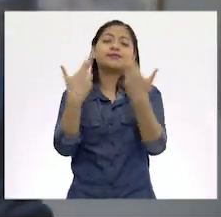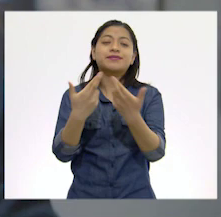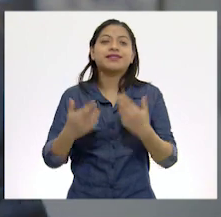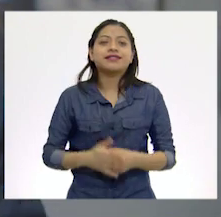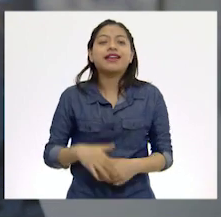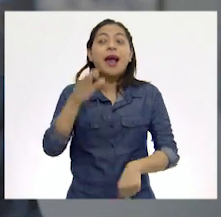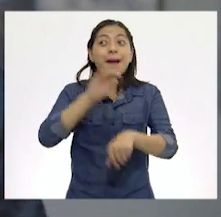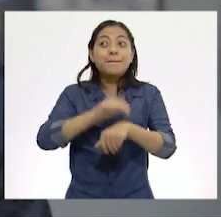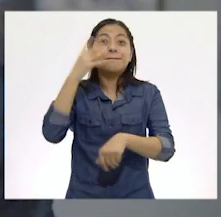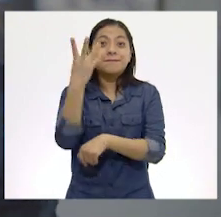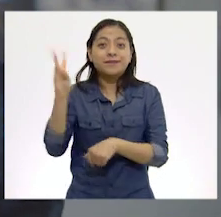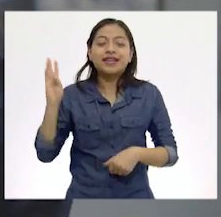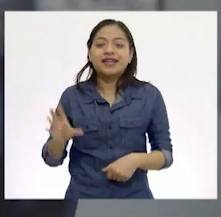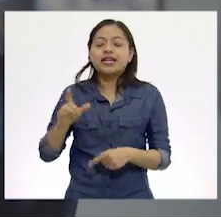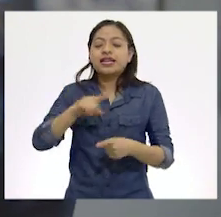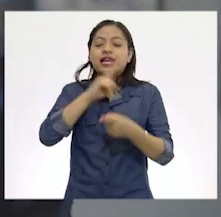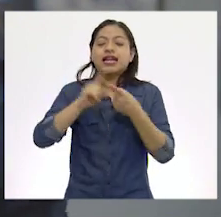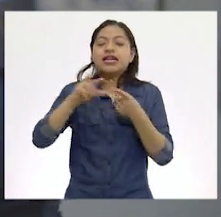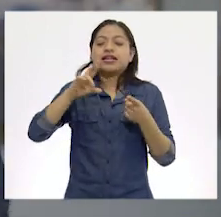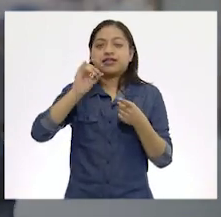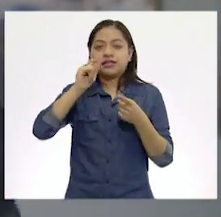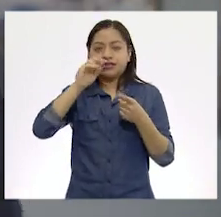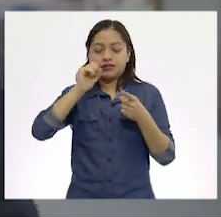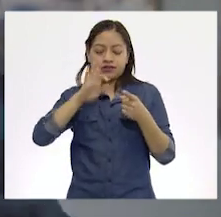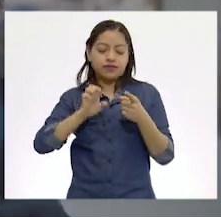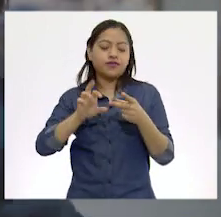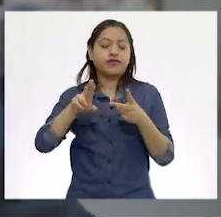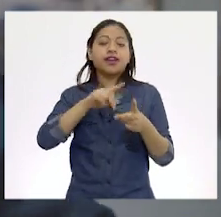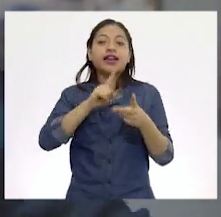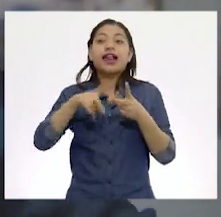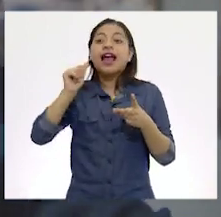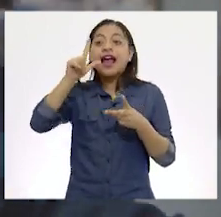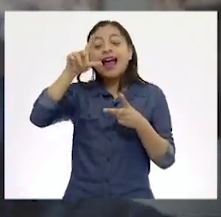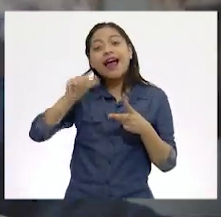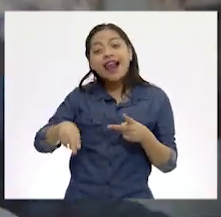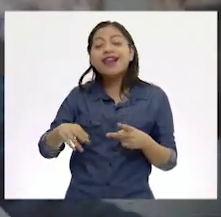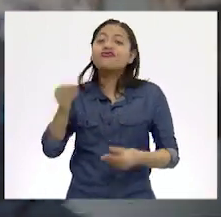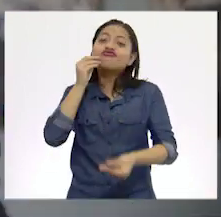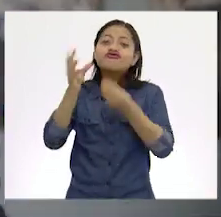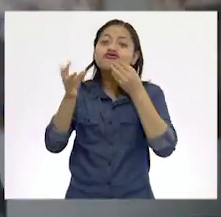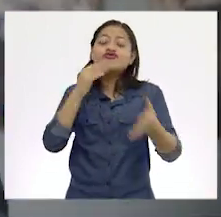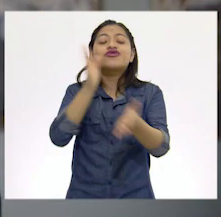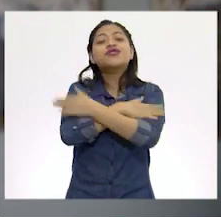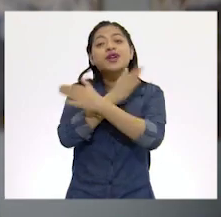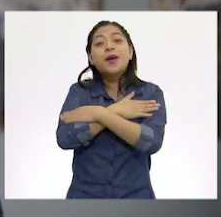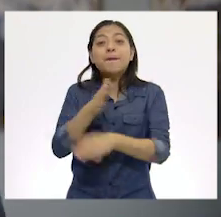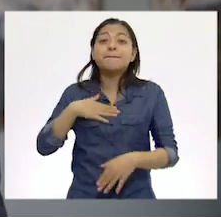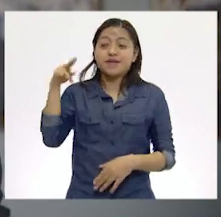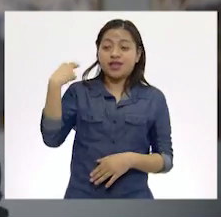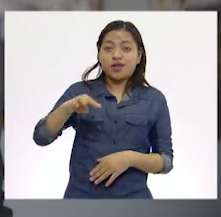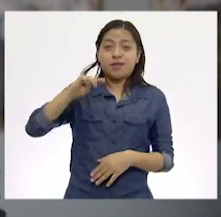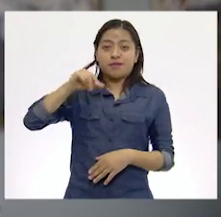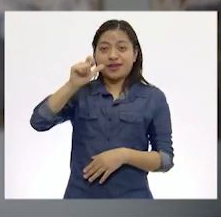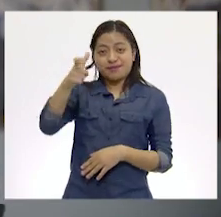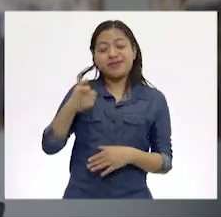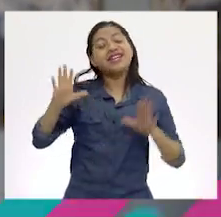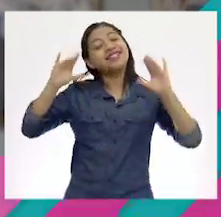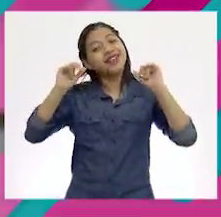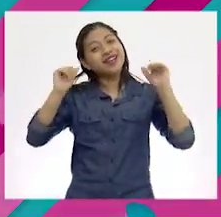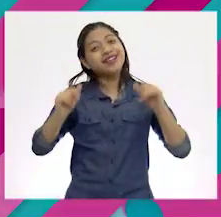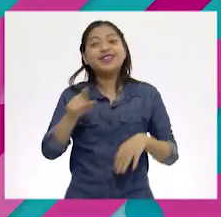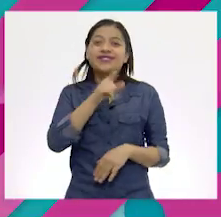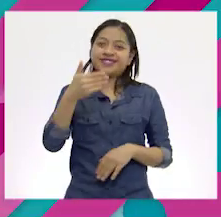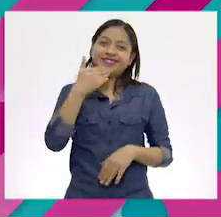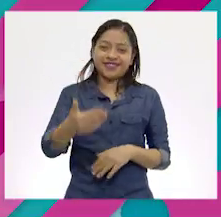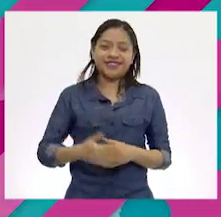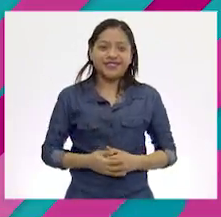mis amigos, a Christopher, a Alan. Les mando besos y abrazos y mi nombre es Max. Bye bye, que la pase